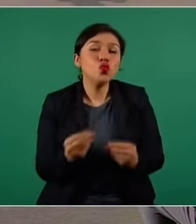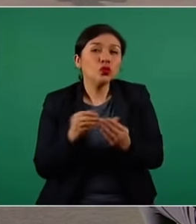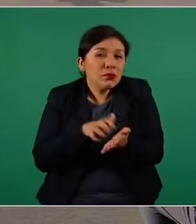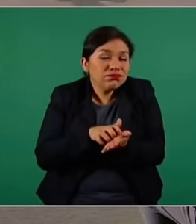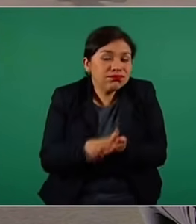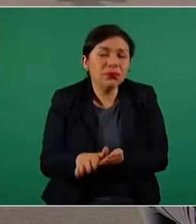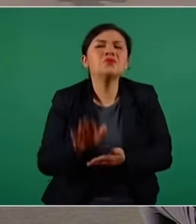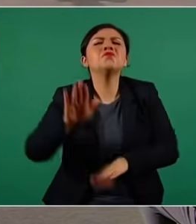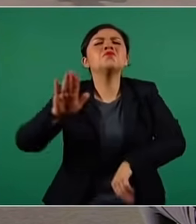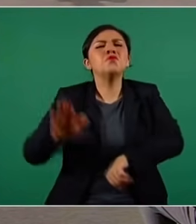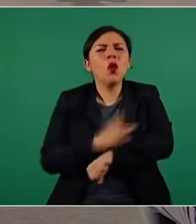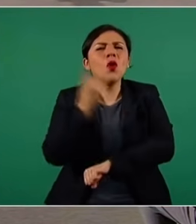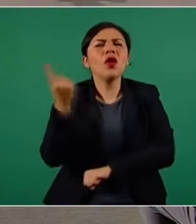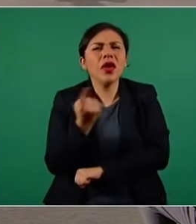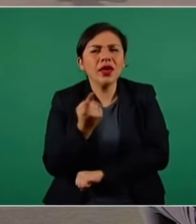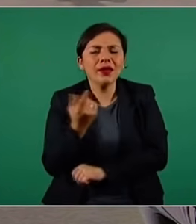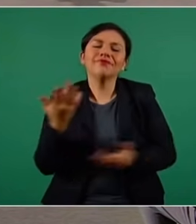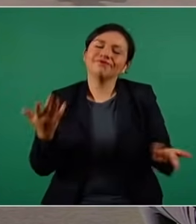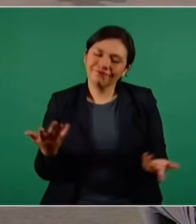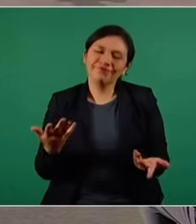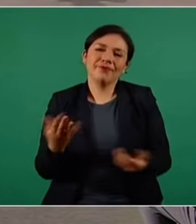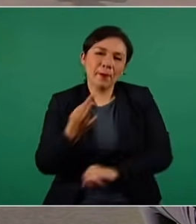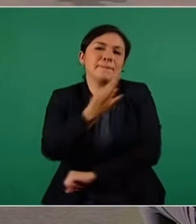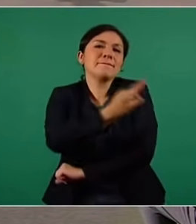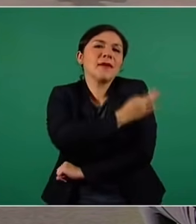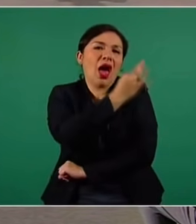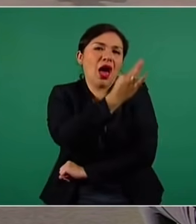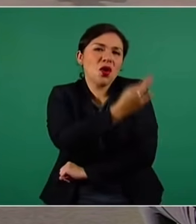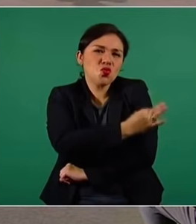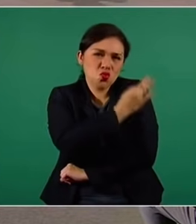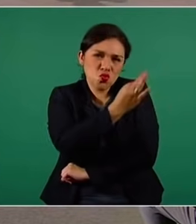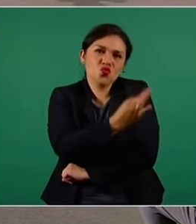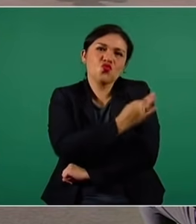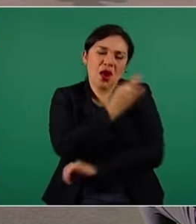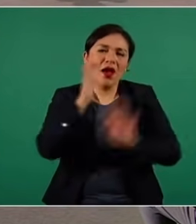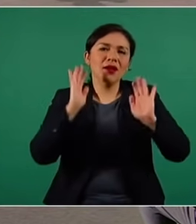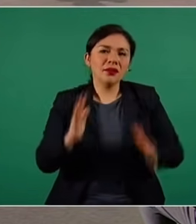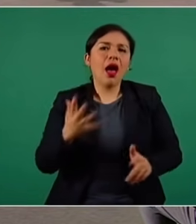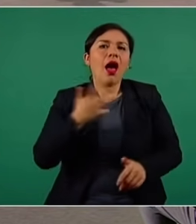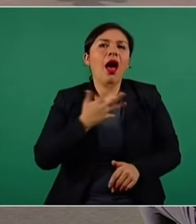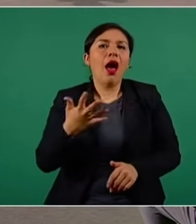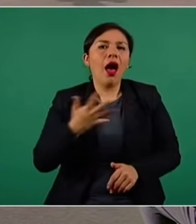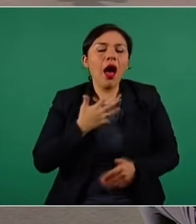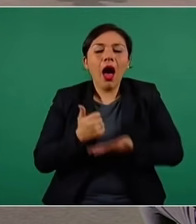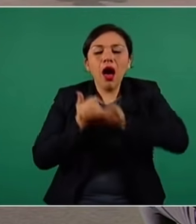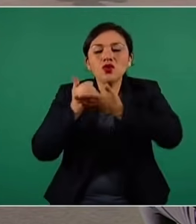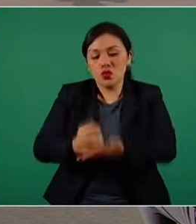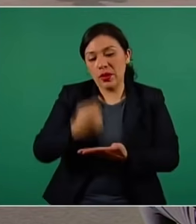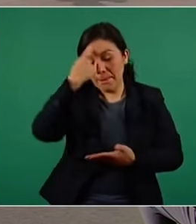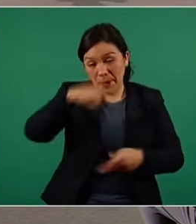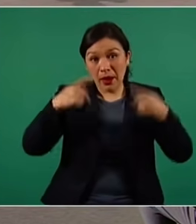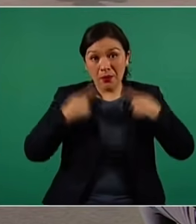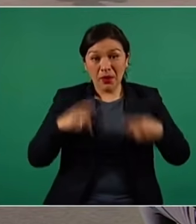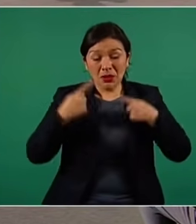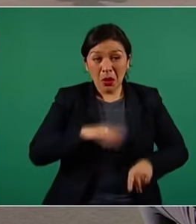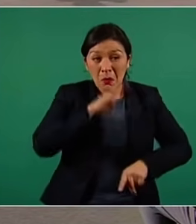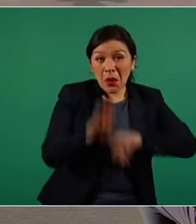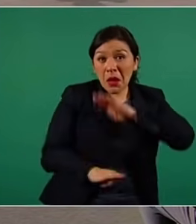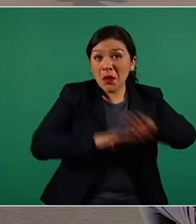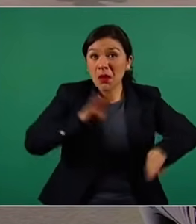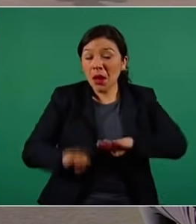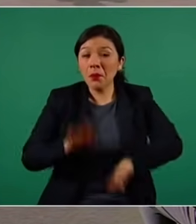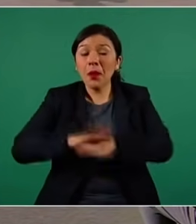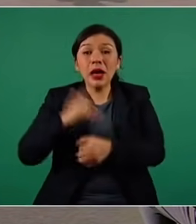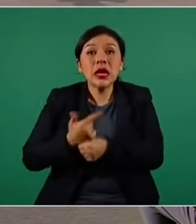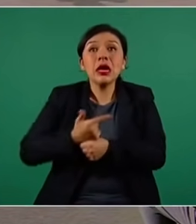principalmente es la vacuna la vacuna o las vacunas contra kobe ya redujeron la mortalidad en personas de mayor